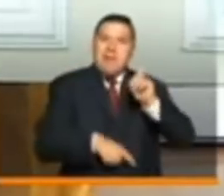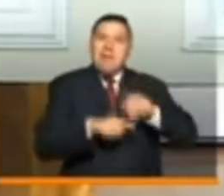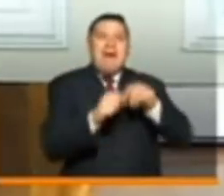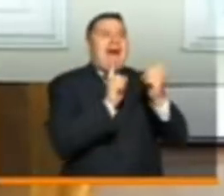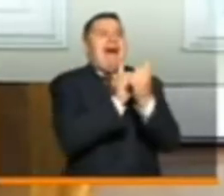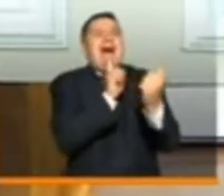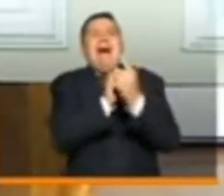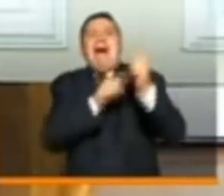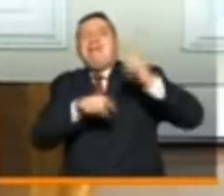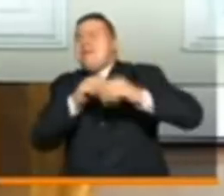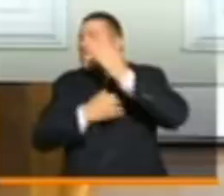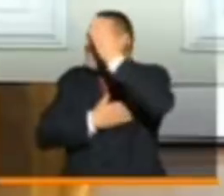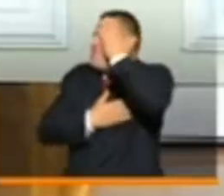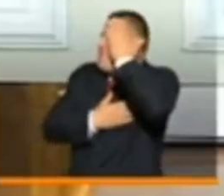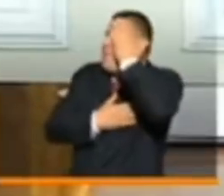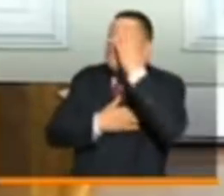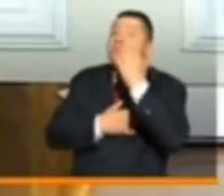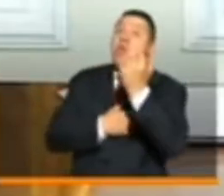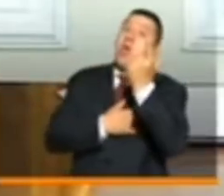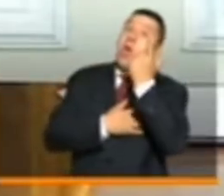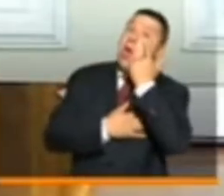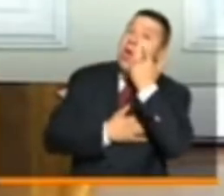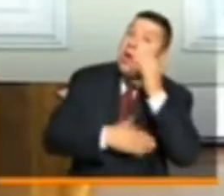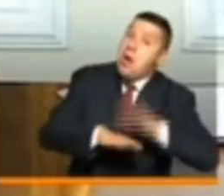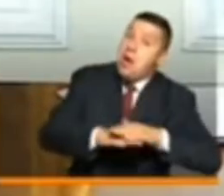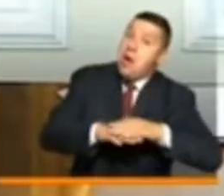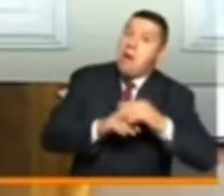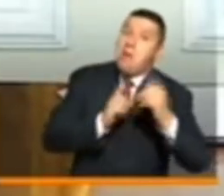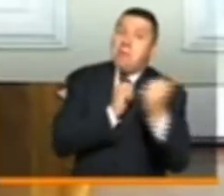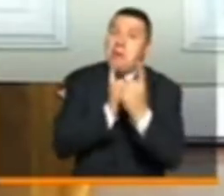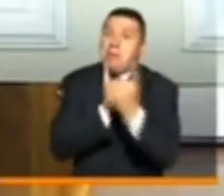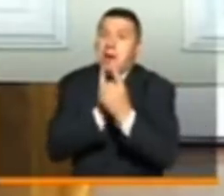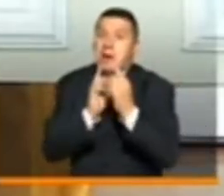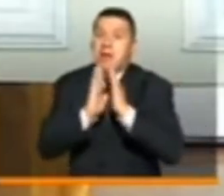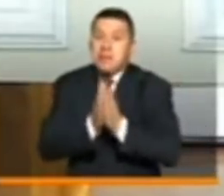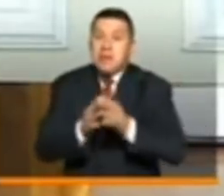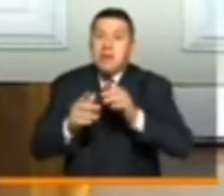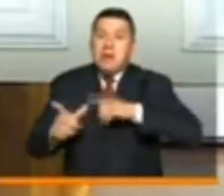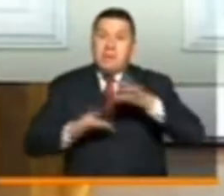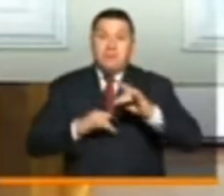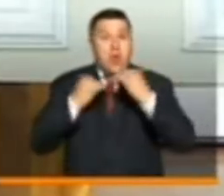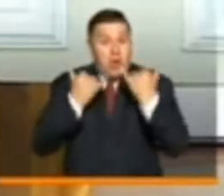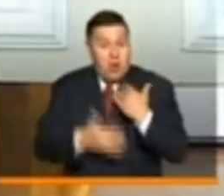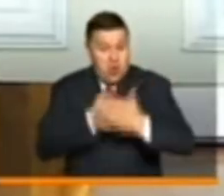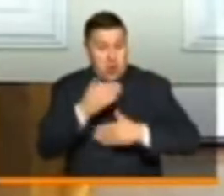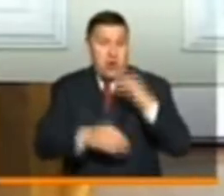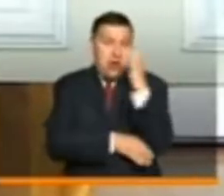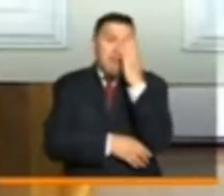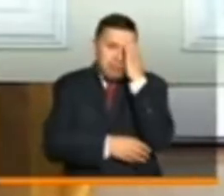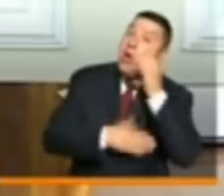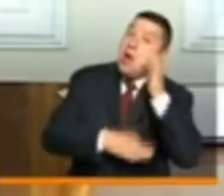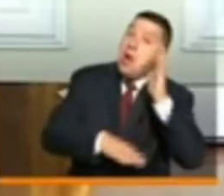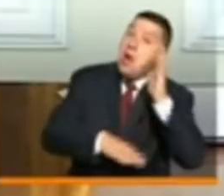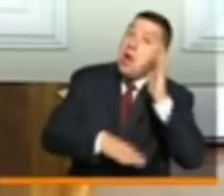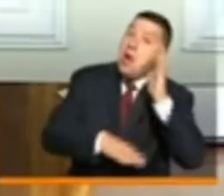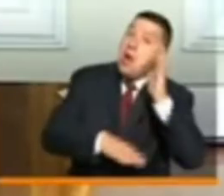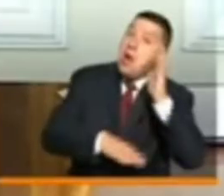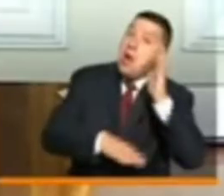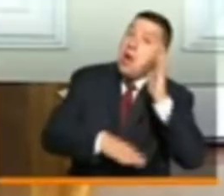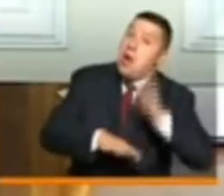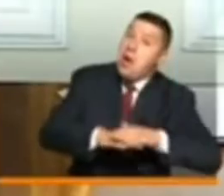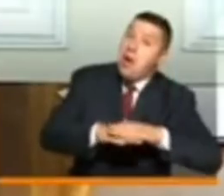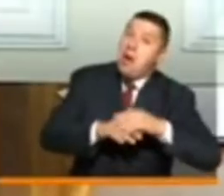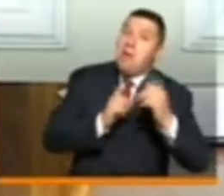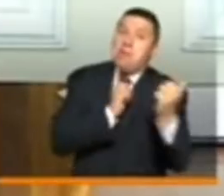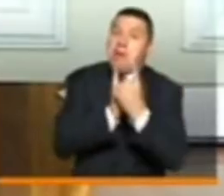pudieron encontrar y advertimos los riesgos que esto trae hoy en colombia estamos avanzando en la vacunación pues que